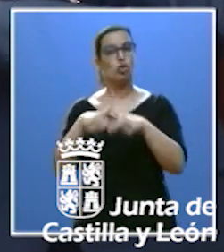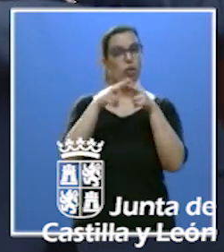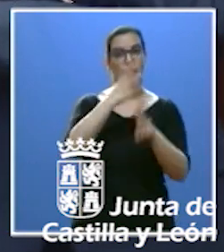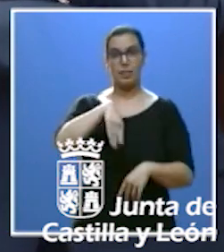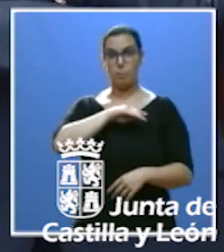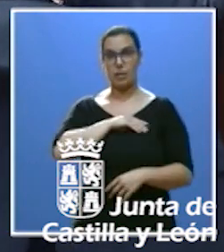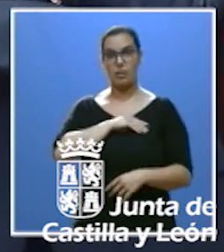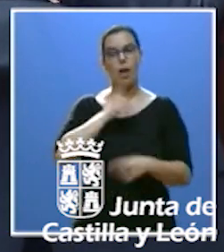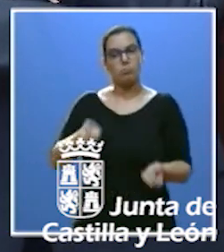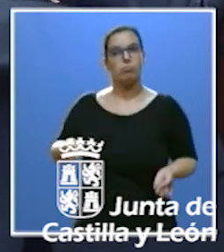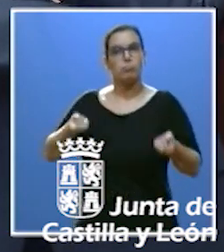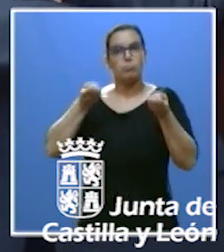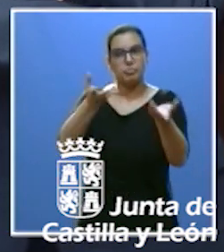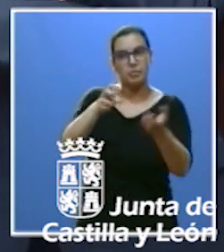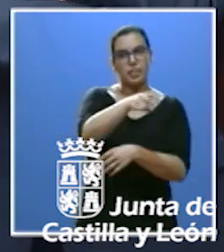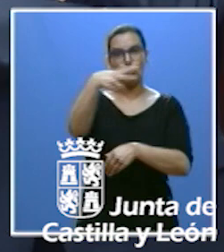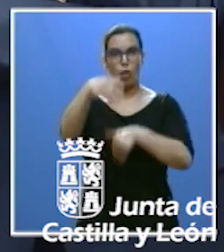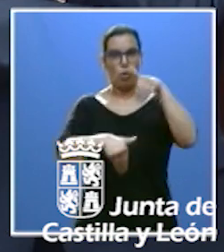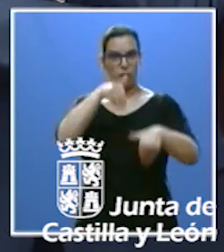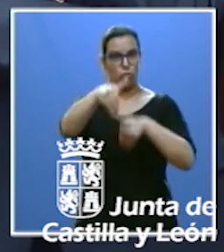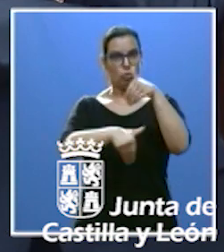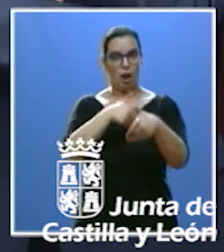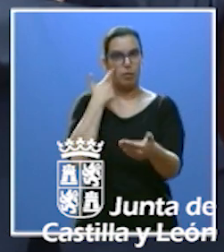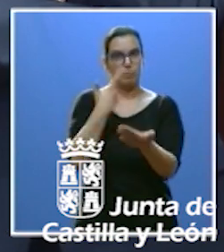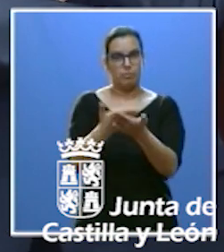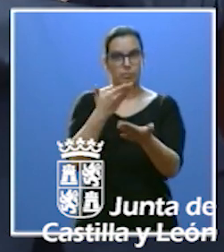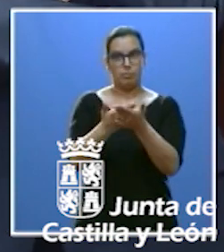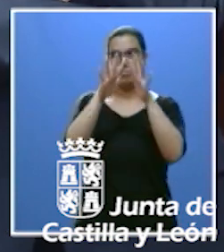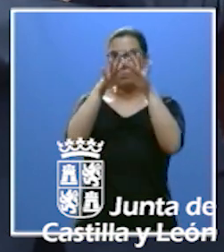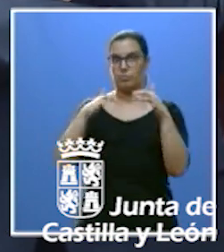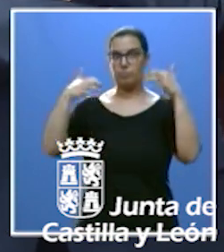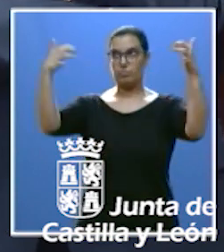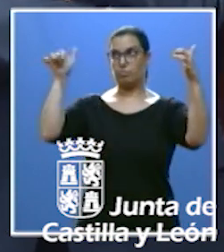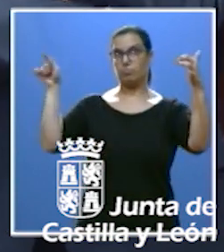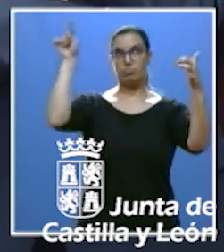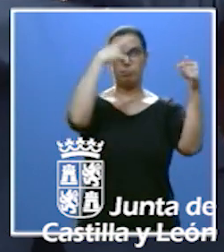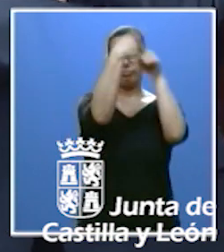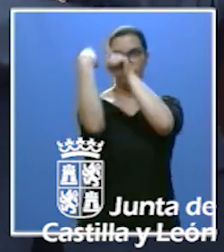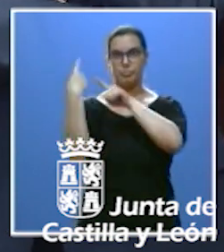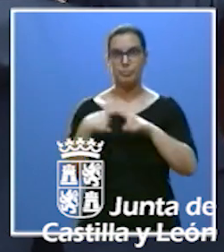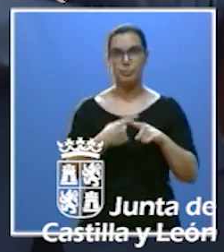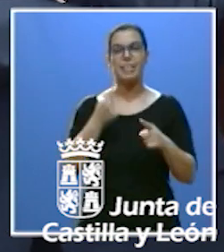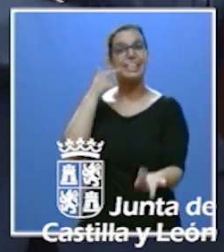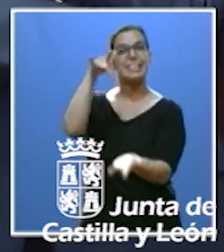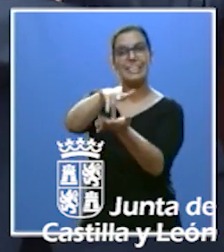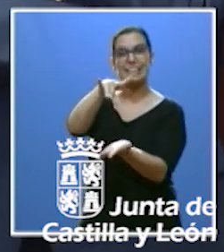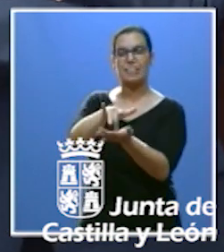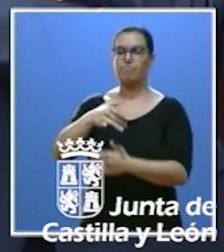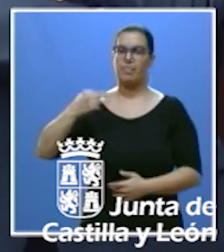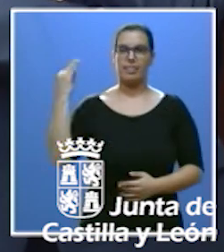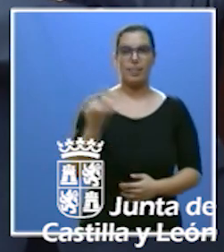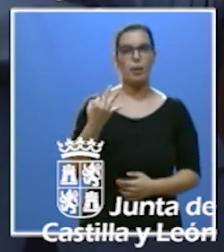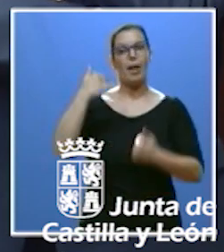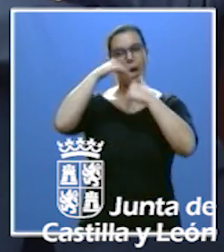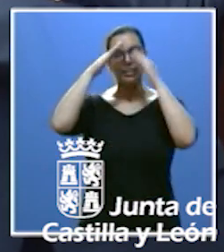que se expresa políticamente en los resultados electorales y en su composición de estas Cortes exige esa atención constante